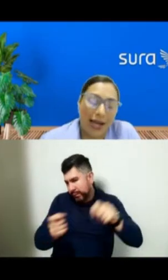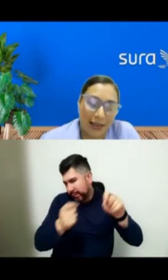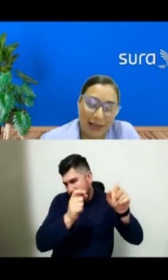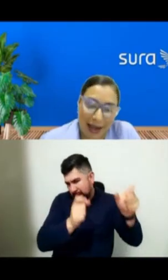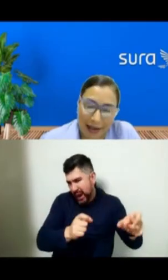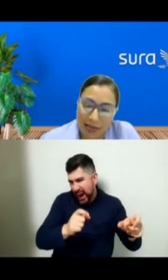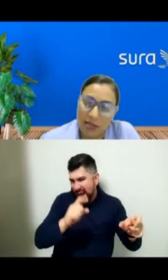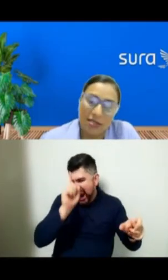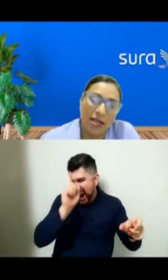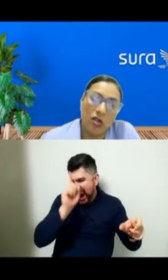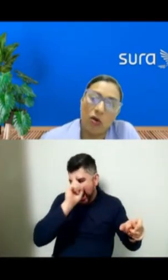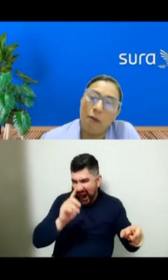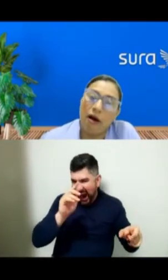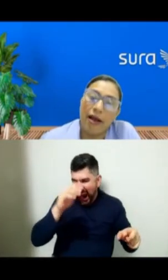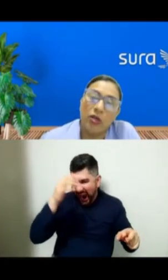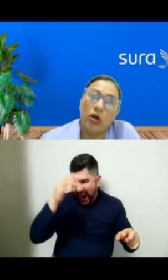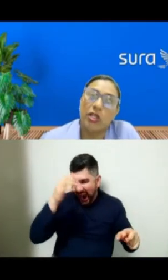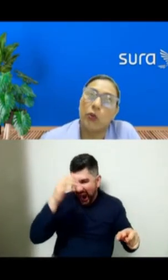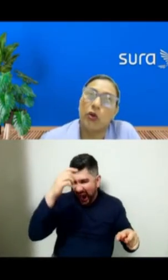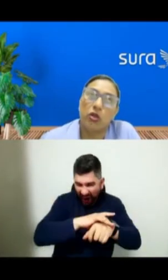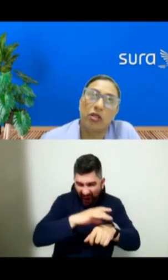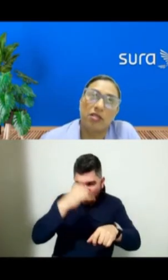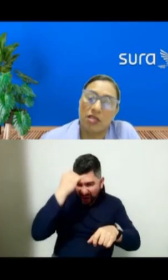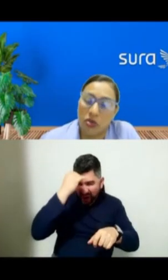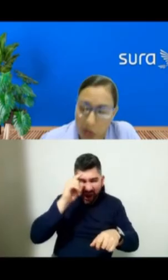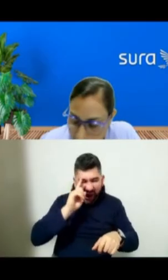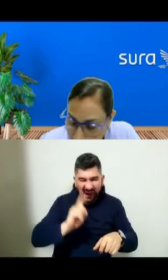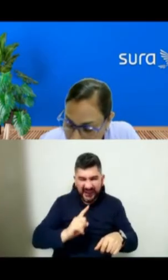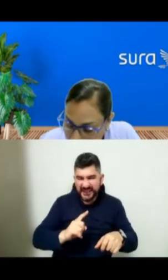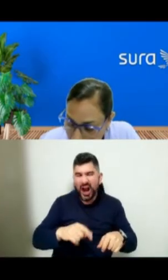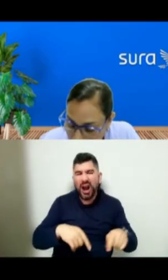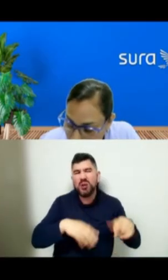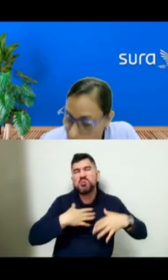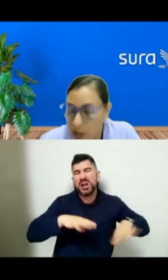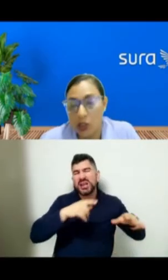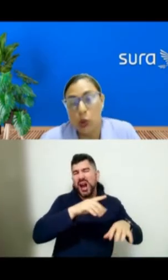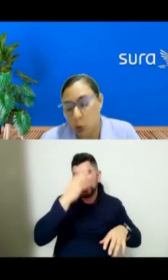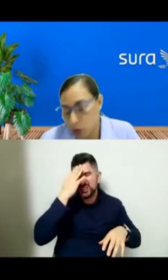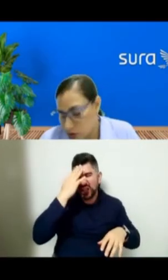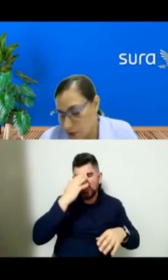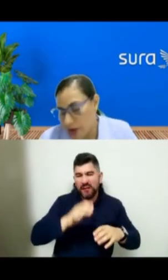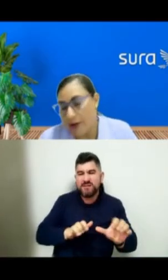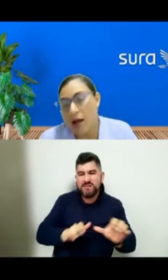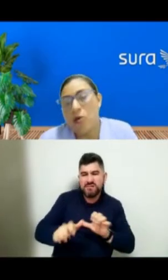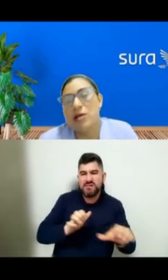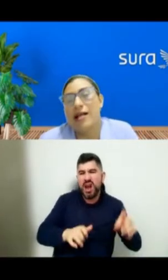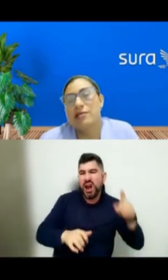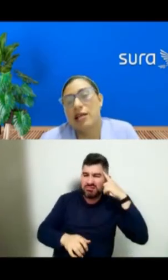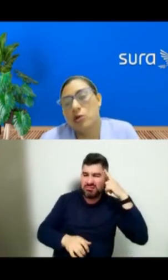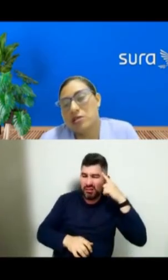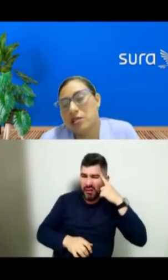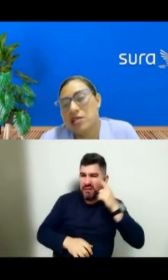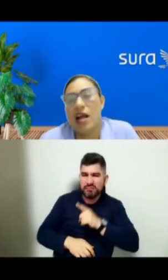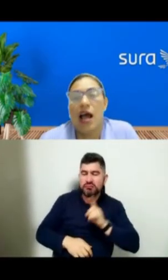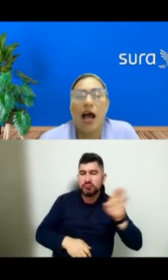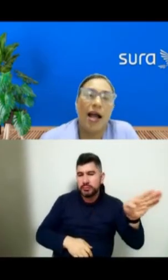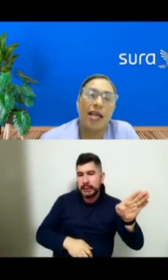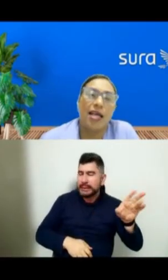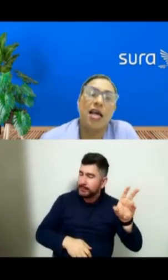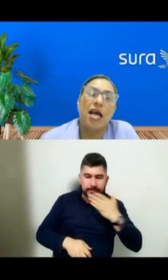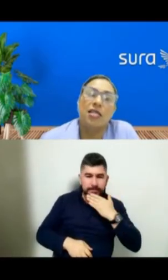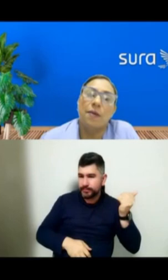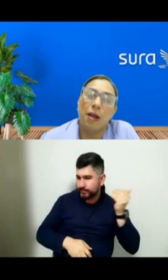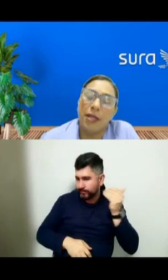personas no acreditadas. Es decir, no vamos a irnos que yo voy donde ese señor que compone, no, siempre vayamos al centro